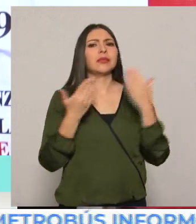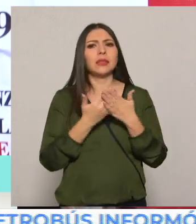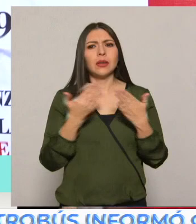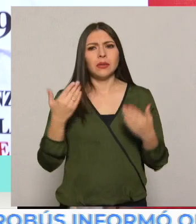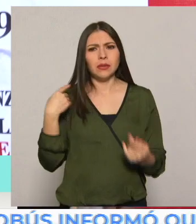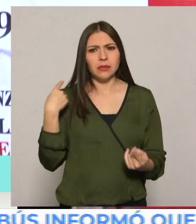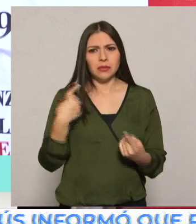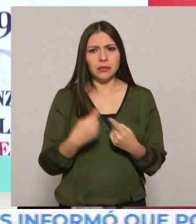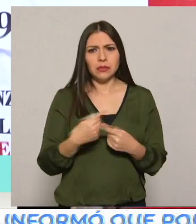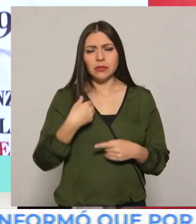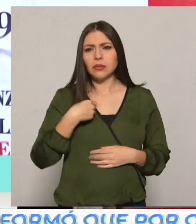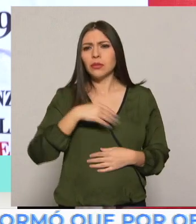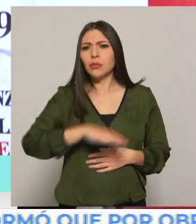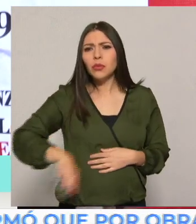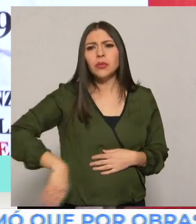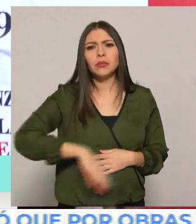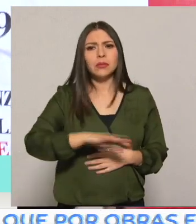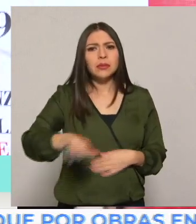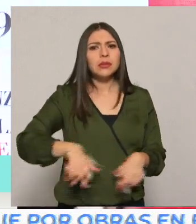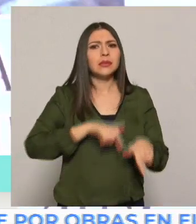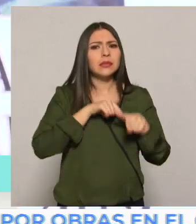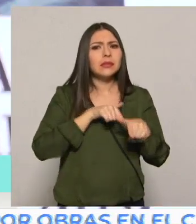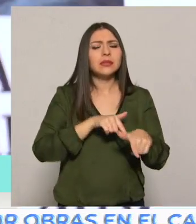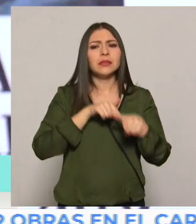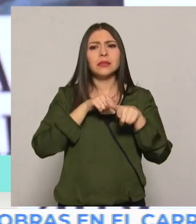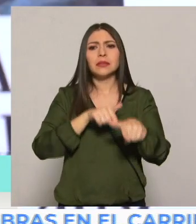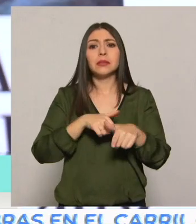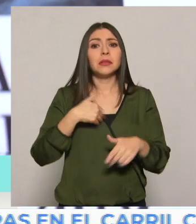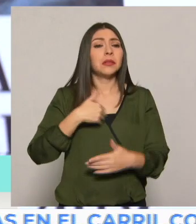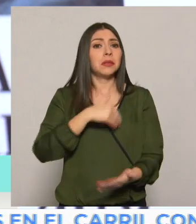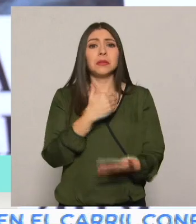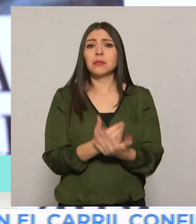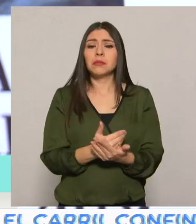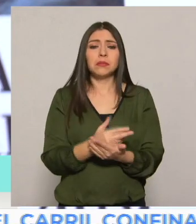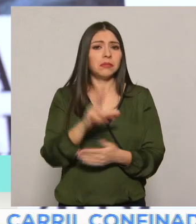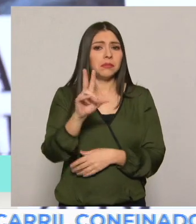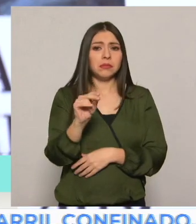puedo decir que yo no he parado en la búsqueda de ella. Y no voy a parar.